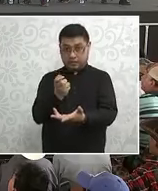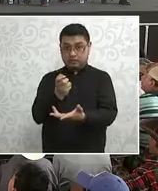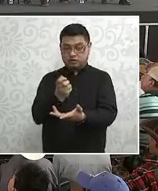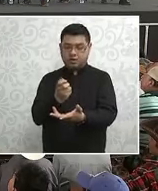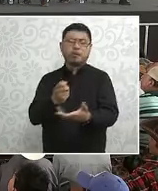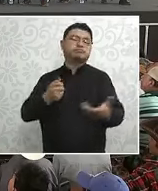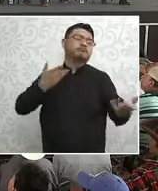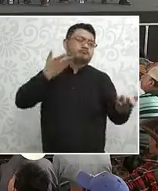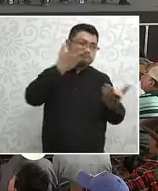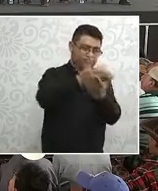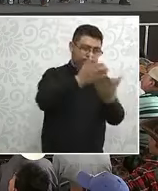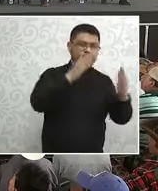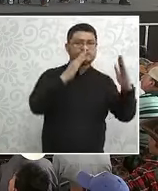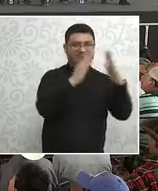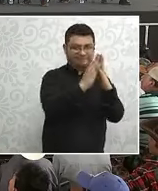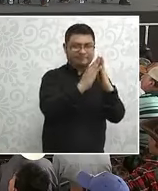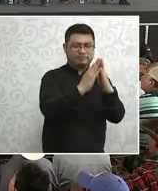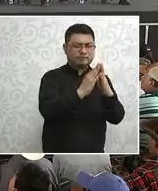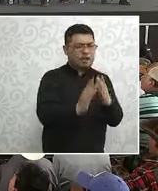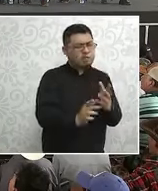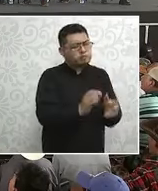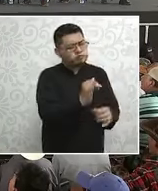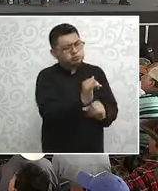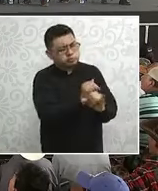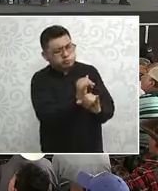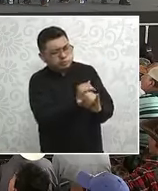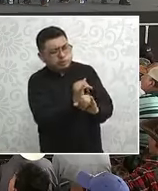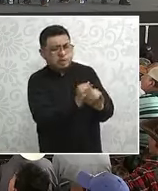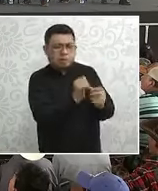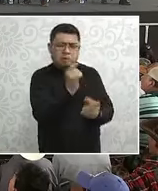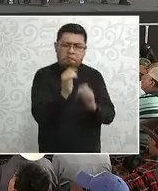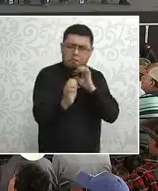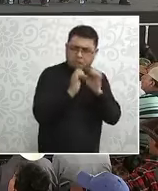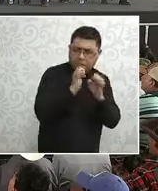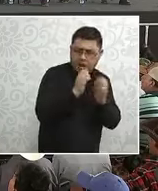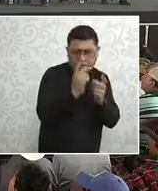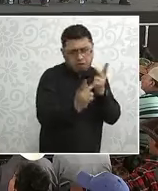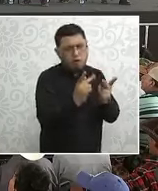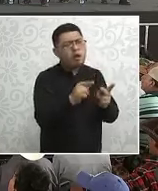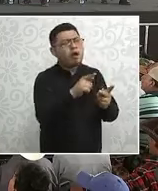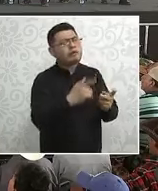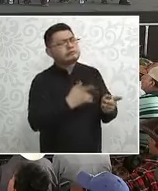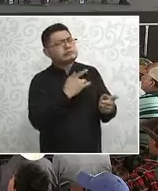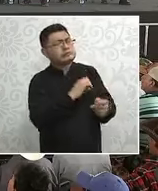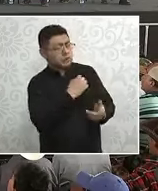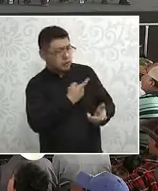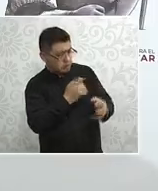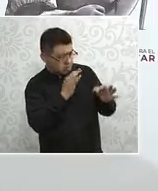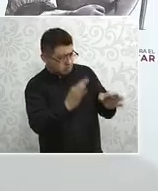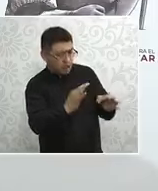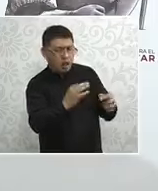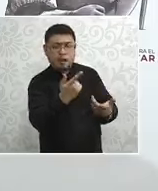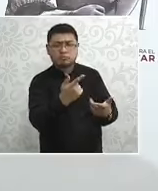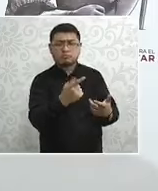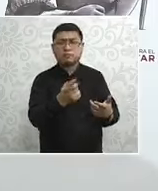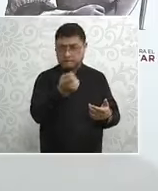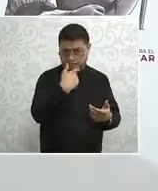a su casa les van a hacer un cuestionario Cómo están de salud Qué problemas tienen Qué